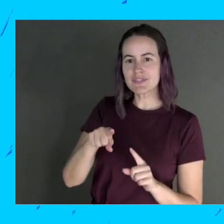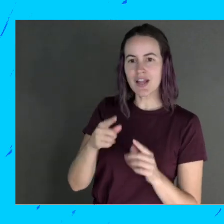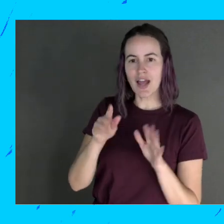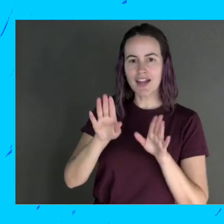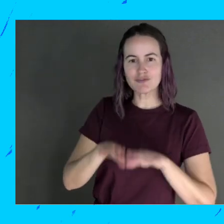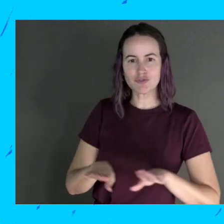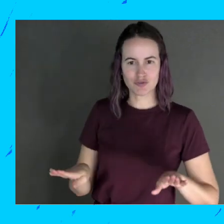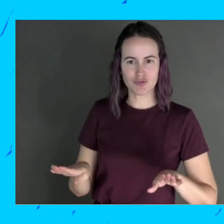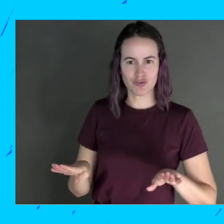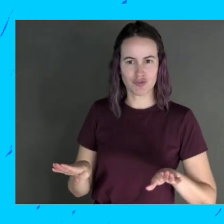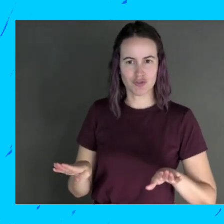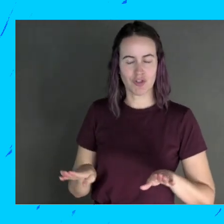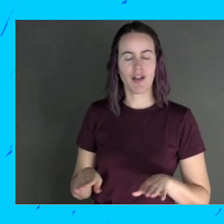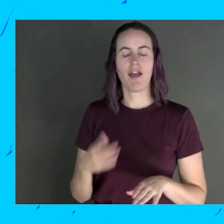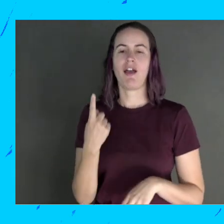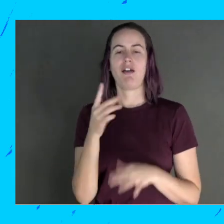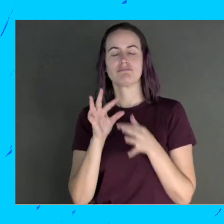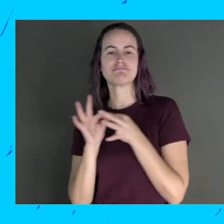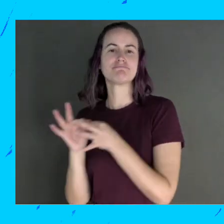estamos